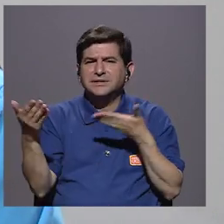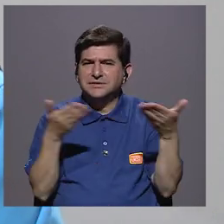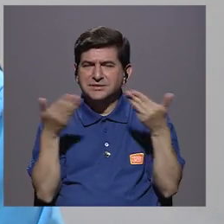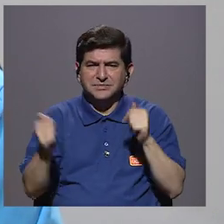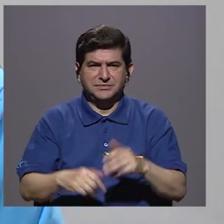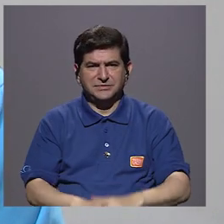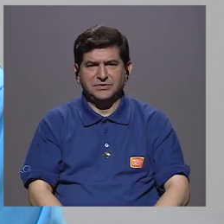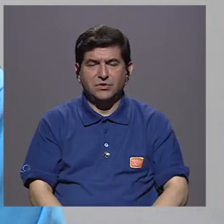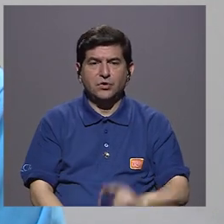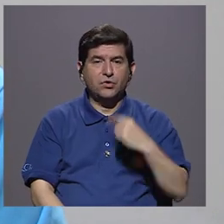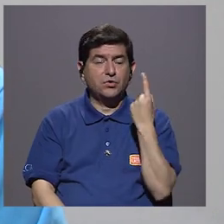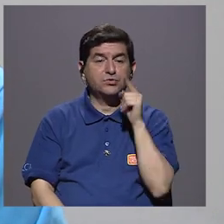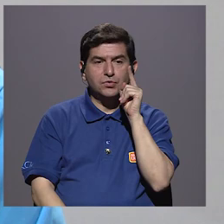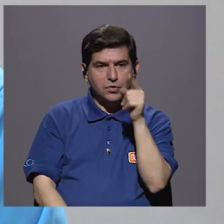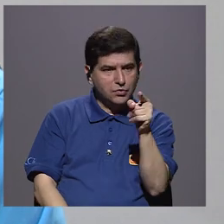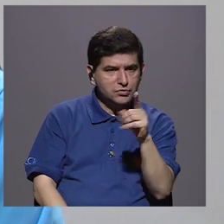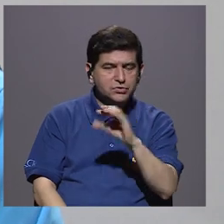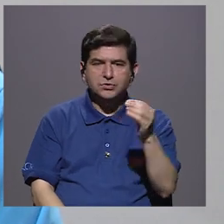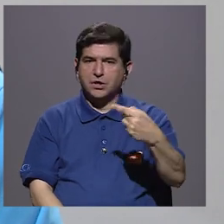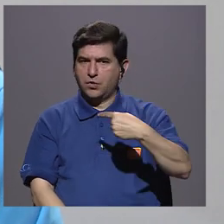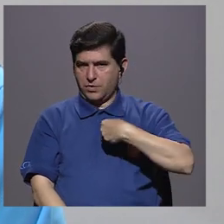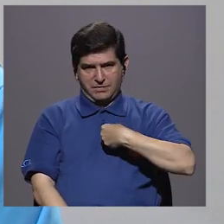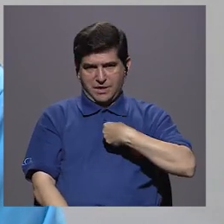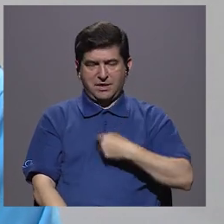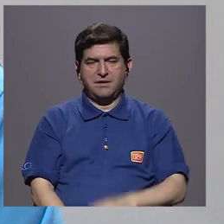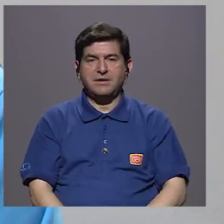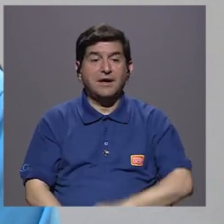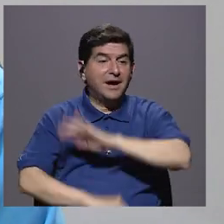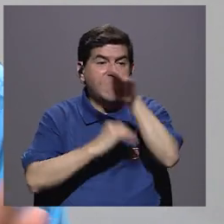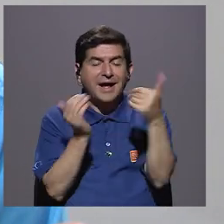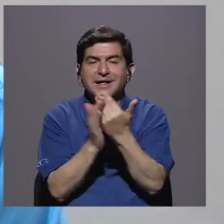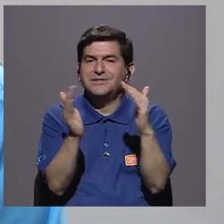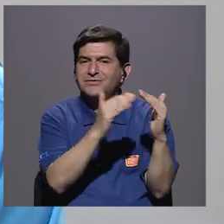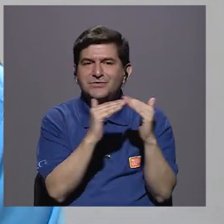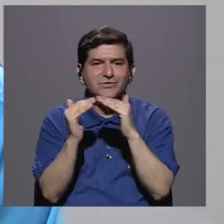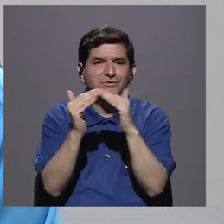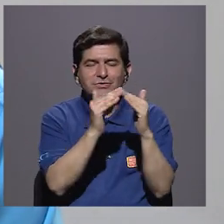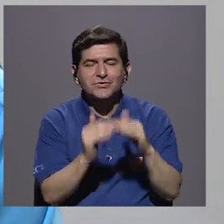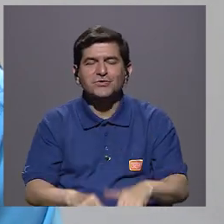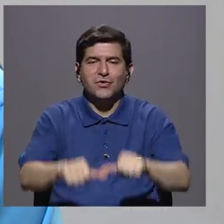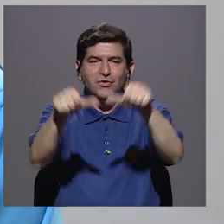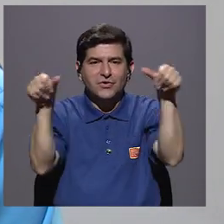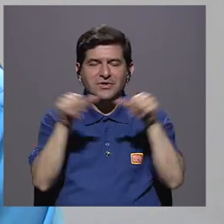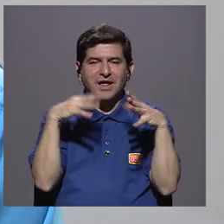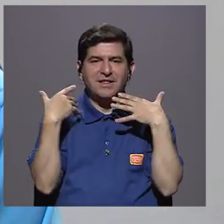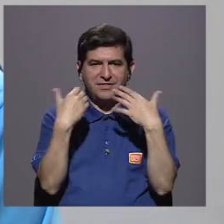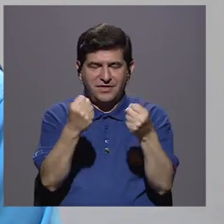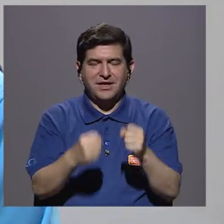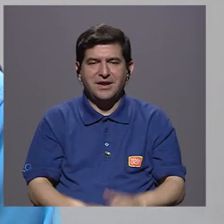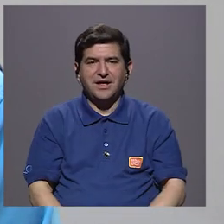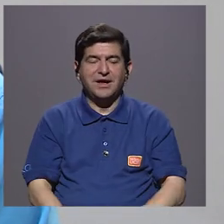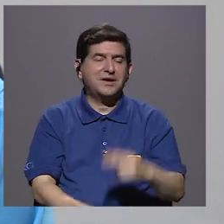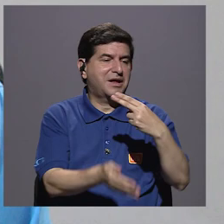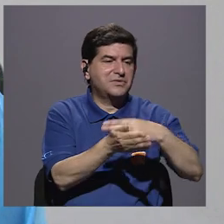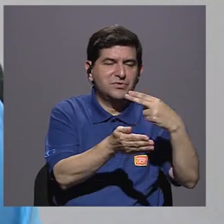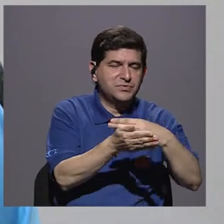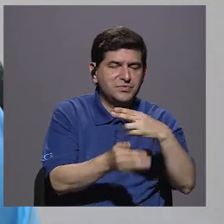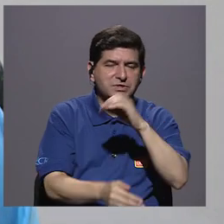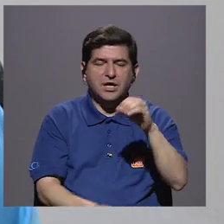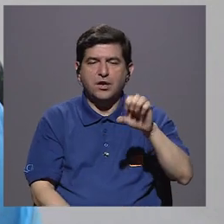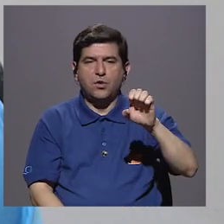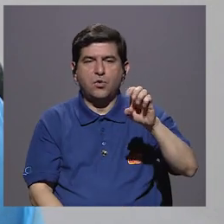servicio no solo a Gabriela Pérez o a Mauricio Chacón, sino a toda la población del área de salud, de Levi's o de los